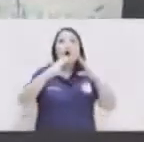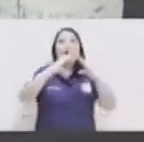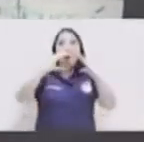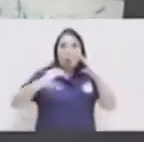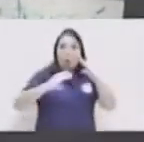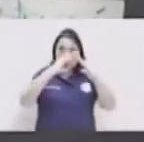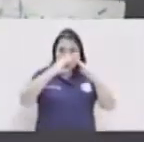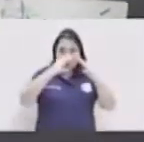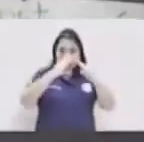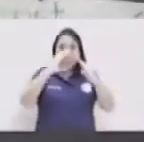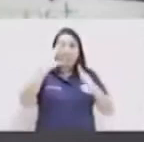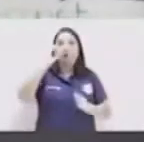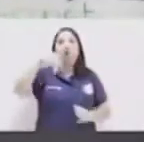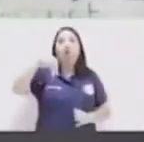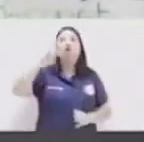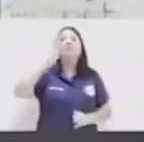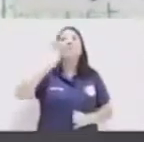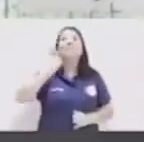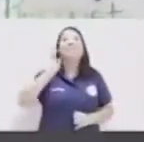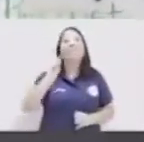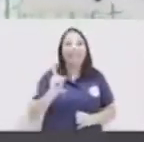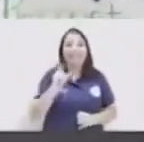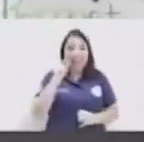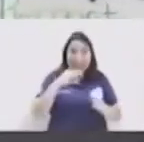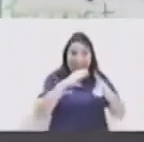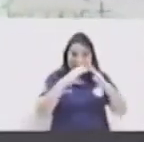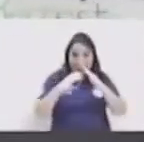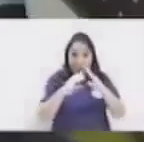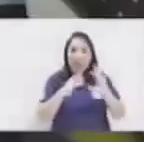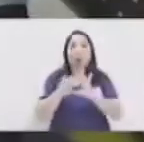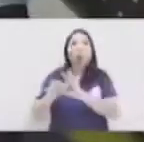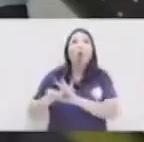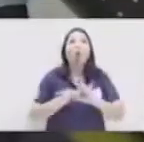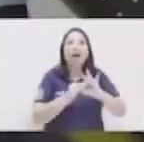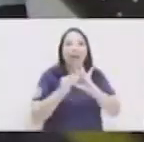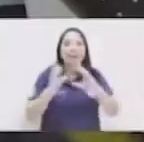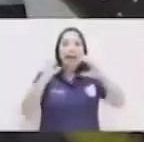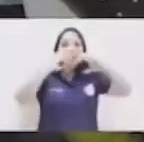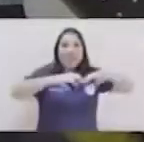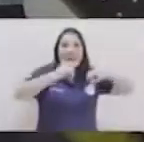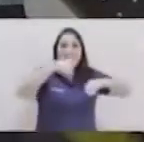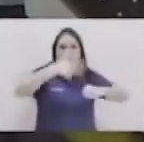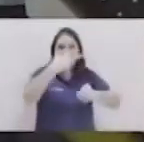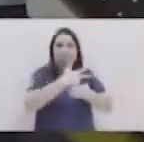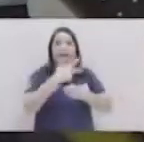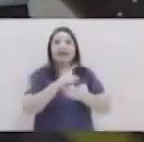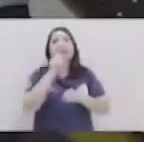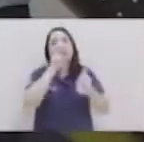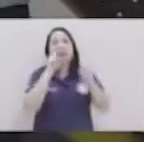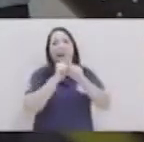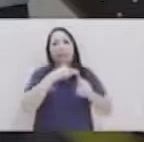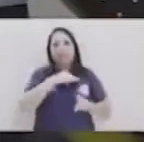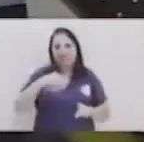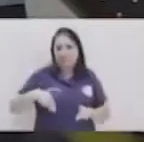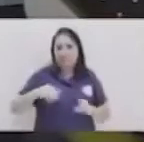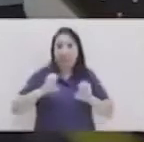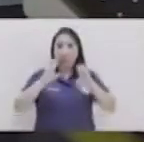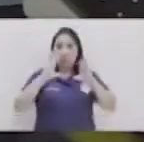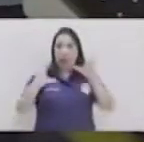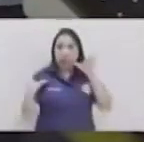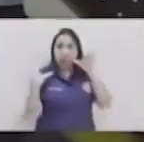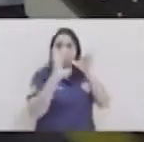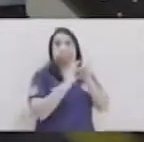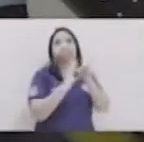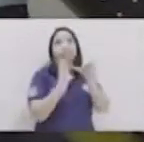CONRED, ¿verdad? Y aunado a eso, el Ministerio de Educación también tiene acuerdos y